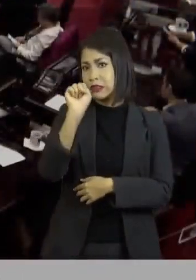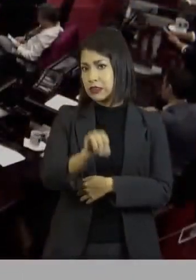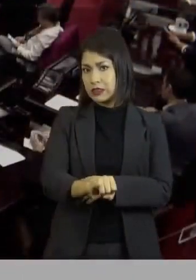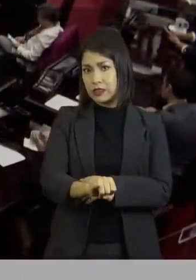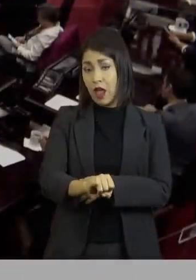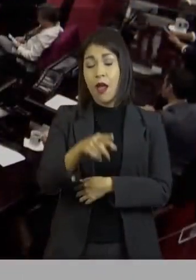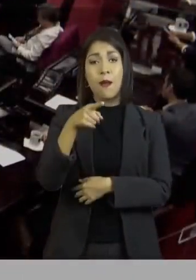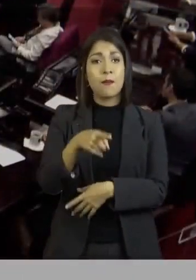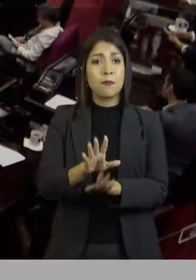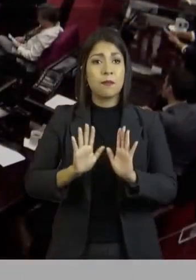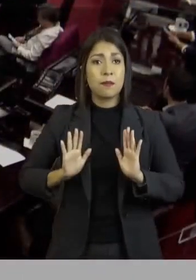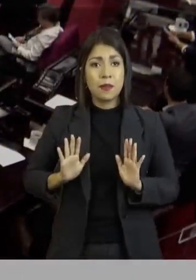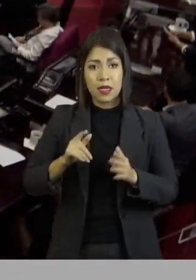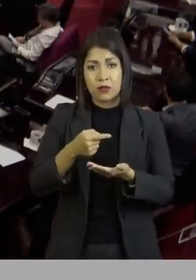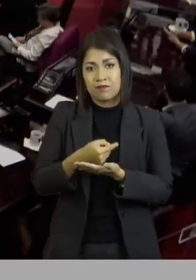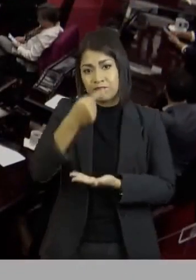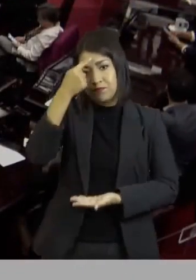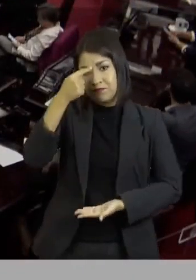yo creo